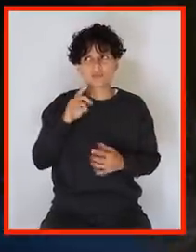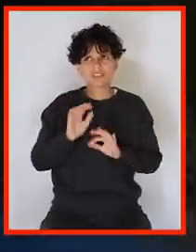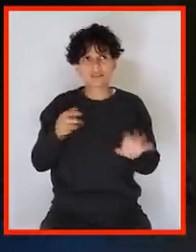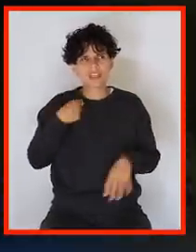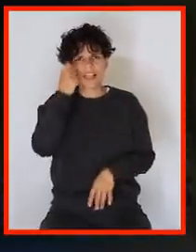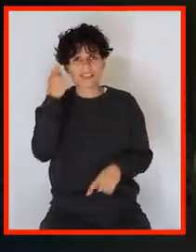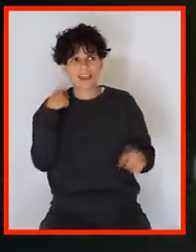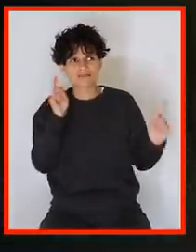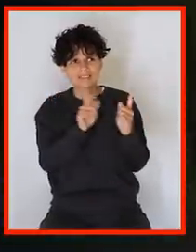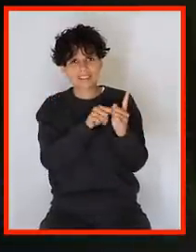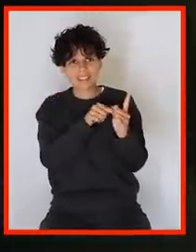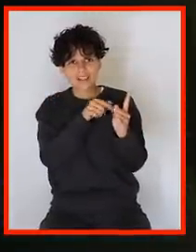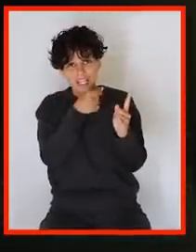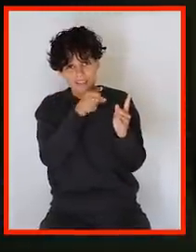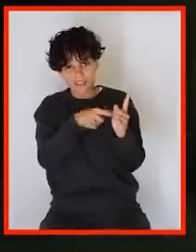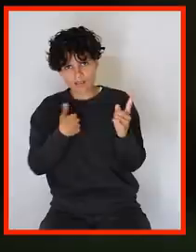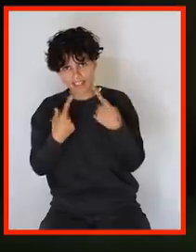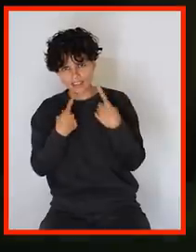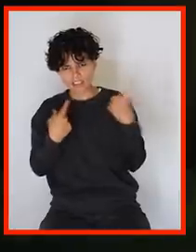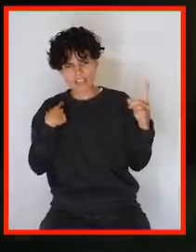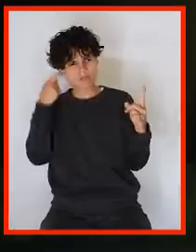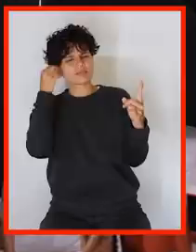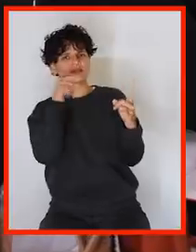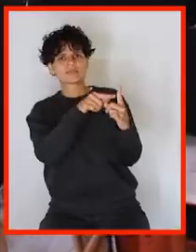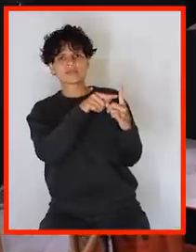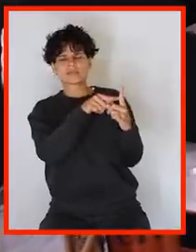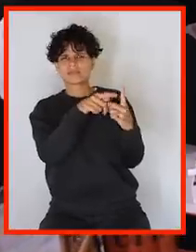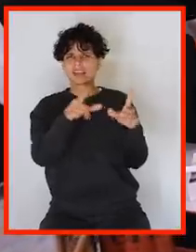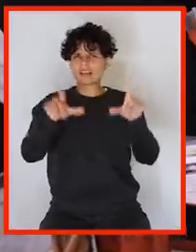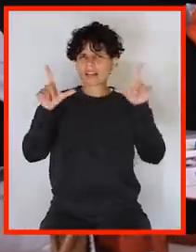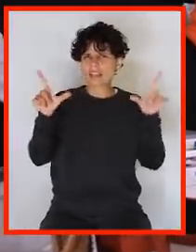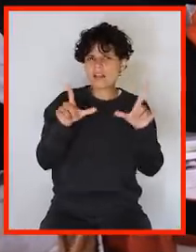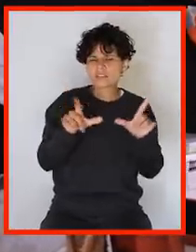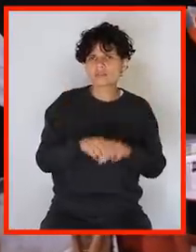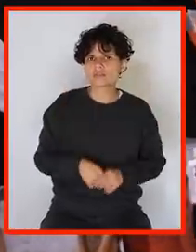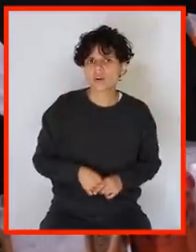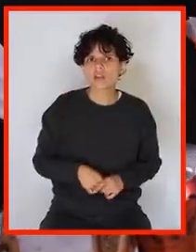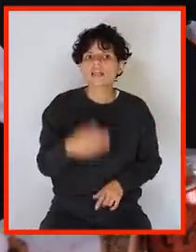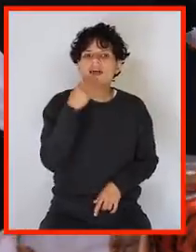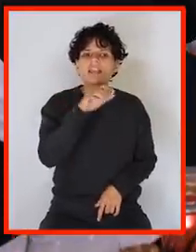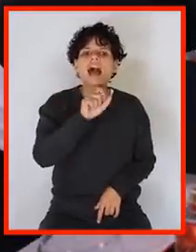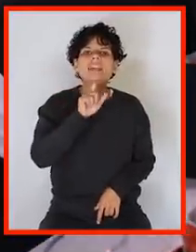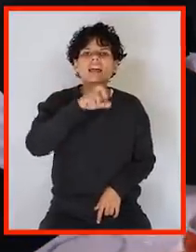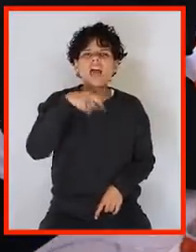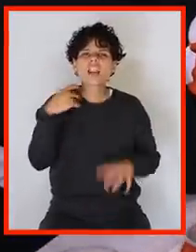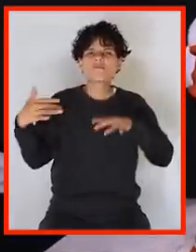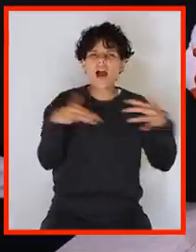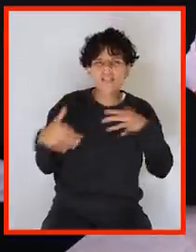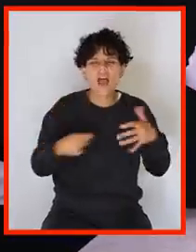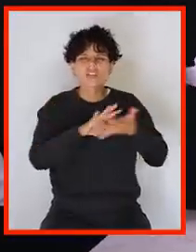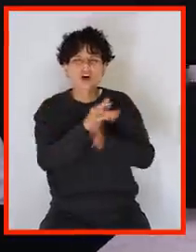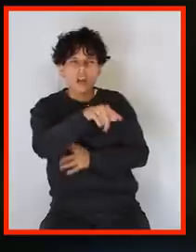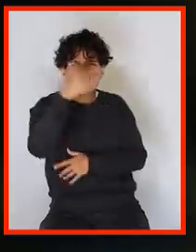a mirar así. Y decía, hoy voy a estar conversando con el Julio, pues. Y todas las veces que vi a la Atenea también, ¿cachai? Y las batallas y